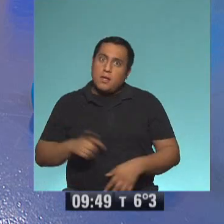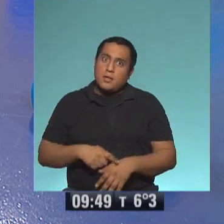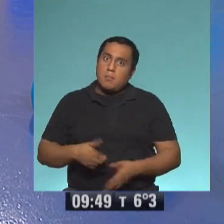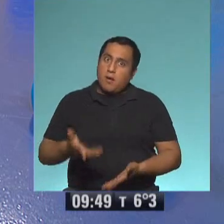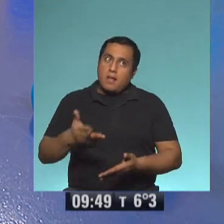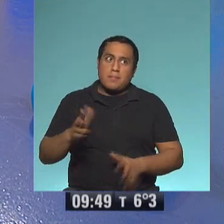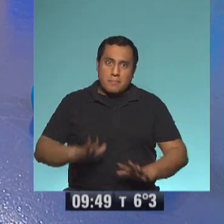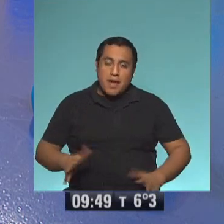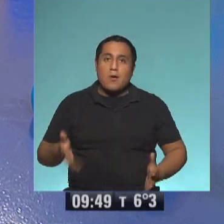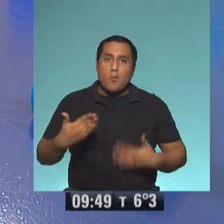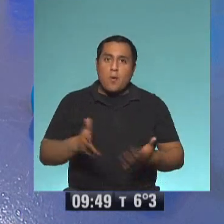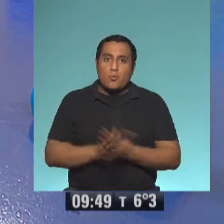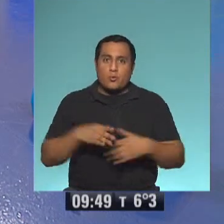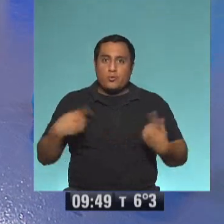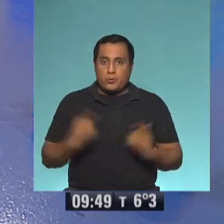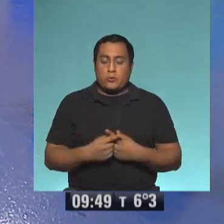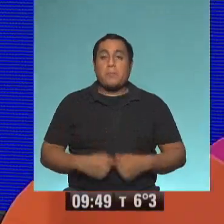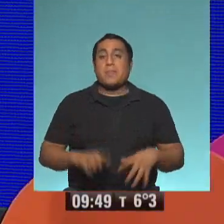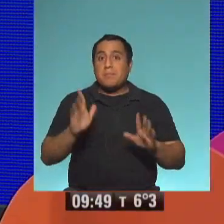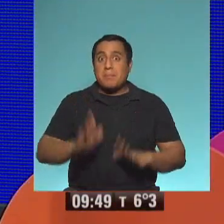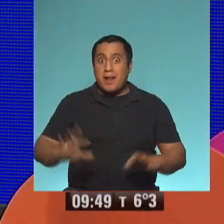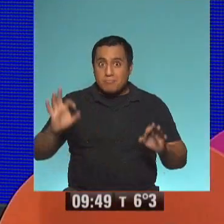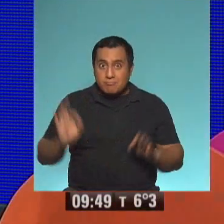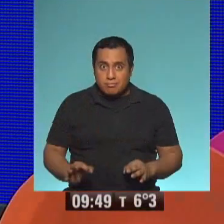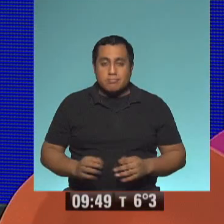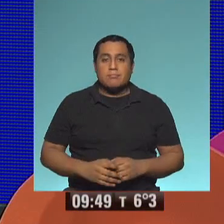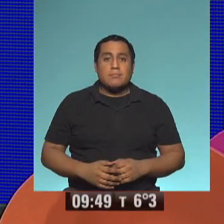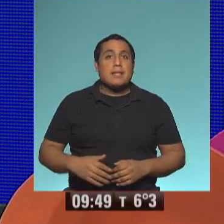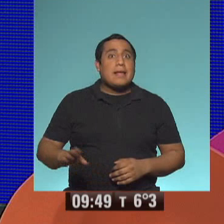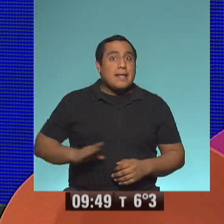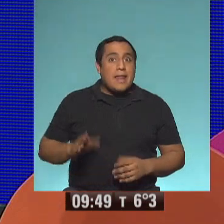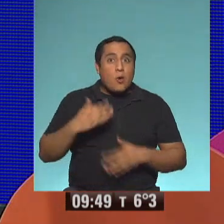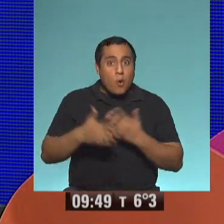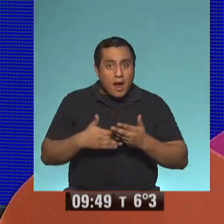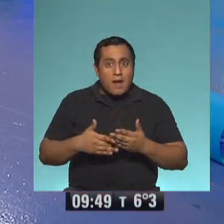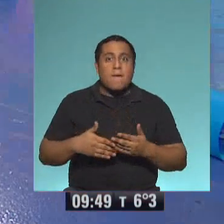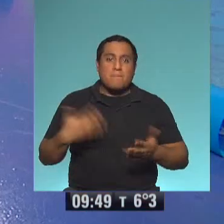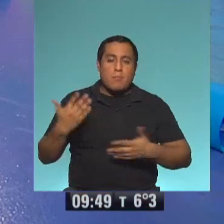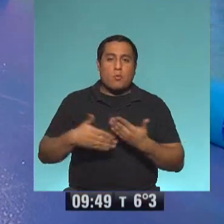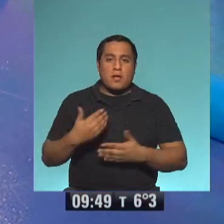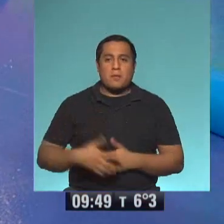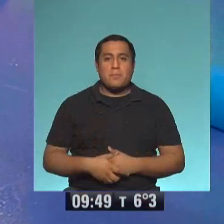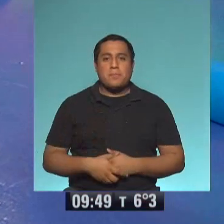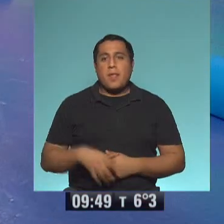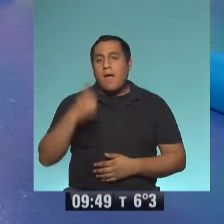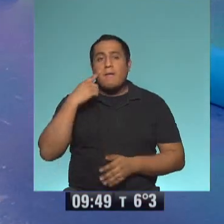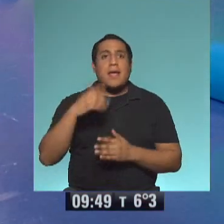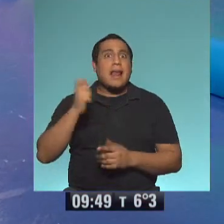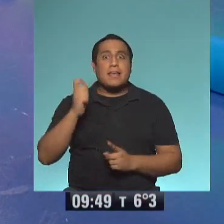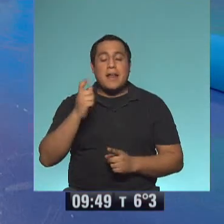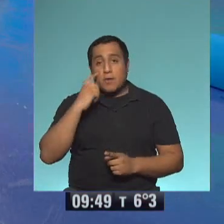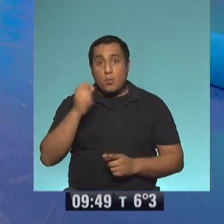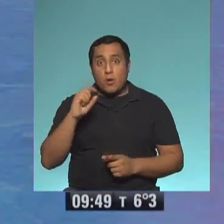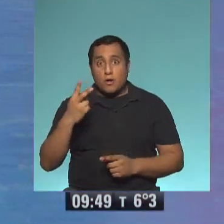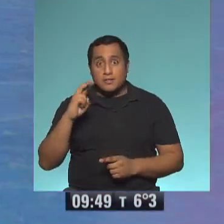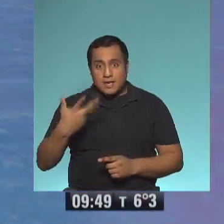nosotros, Bueno, ¿están preparados? ¿Están preparados en casa también? Dale. ¿Tienen ganas de jugar? ¿Jugamos? Yo sí. A ver quién gana. A la una. A las dos. A